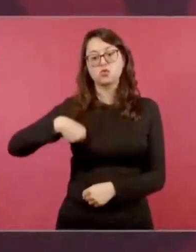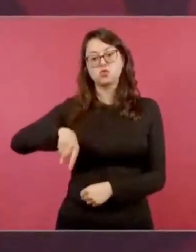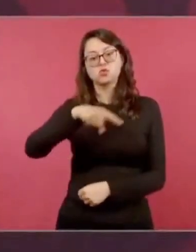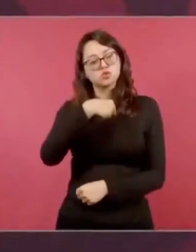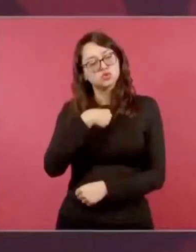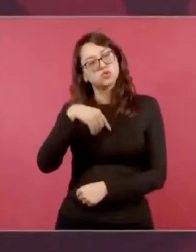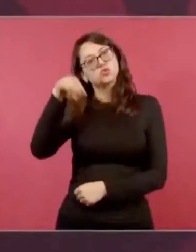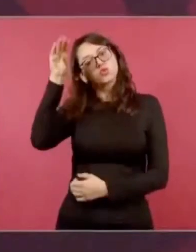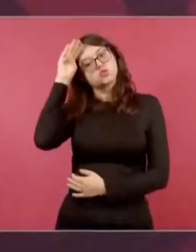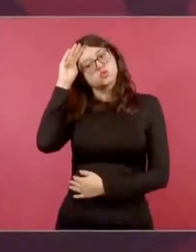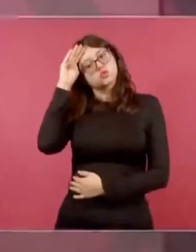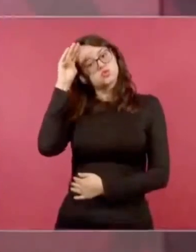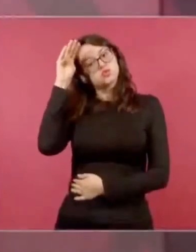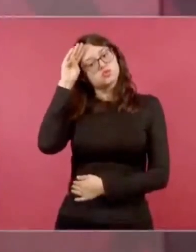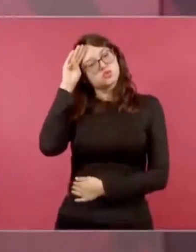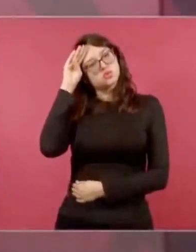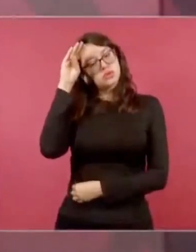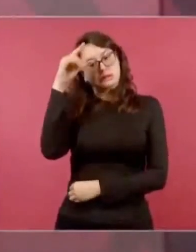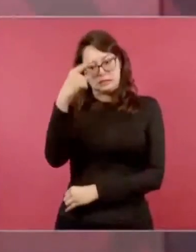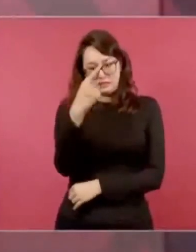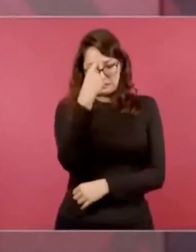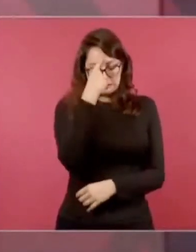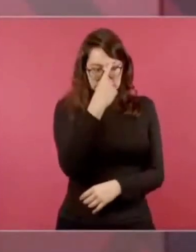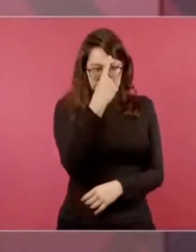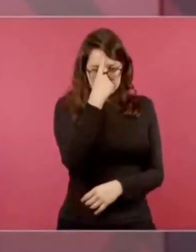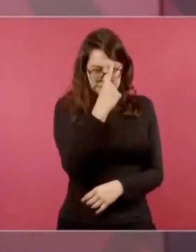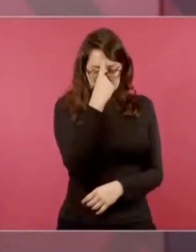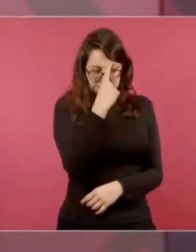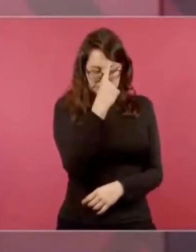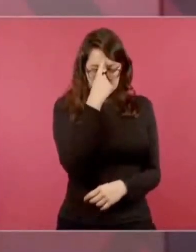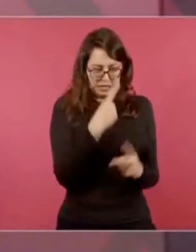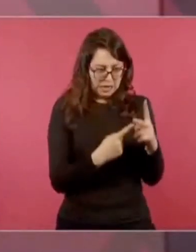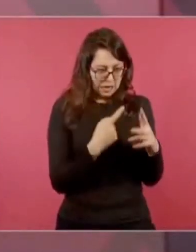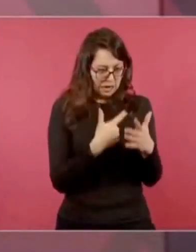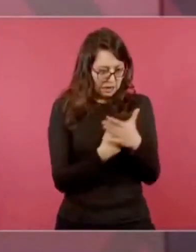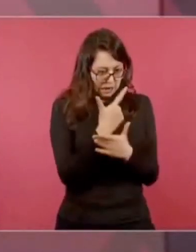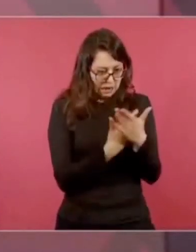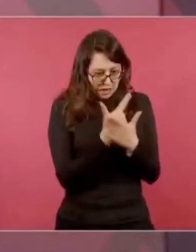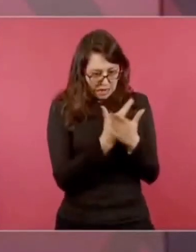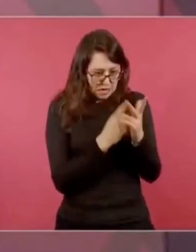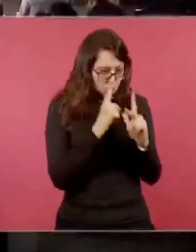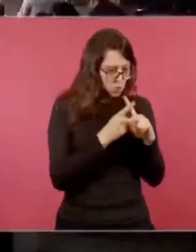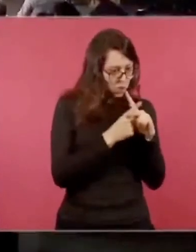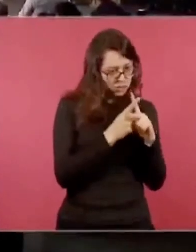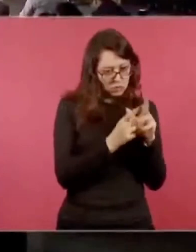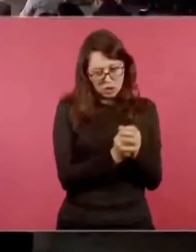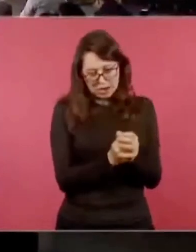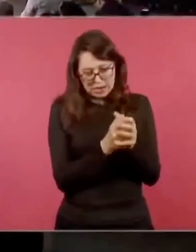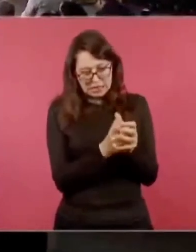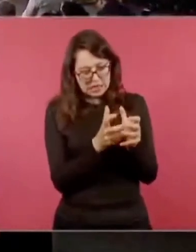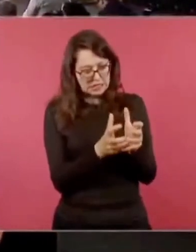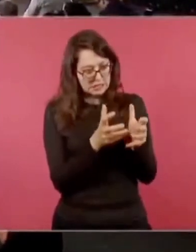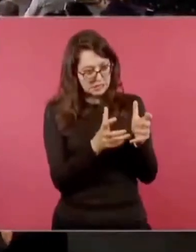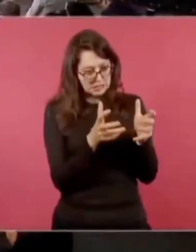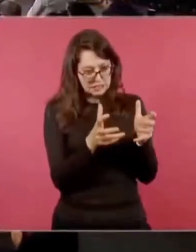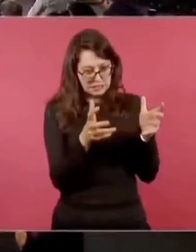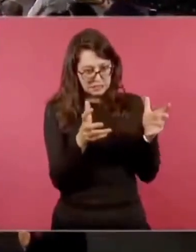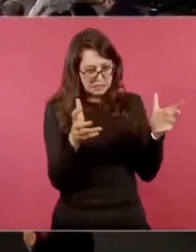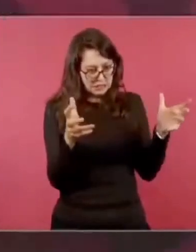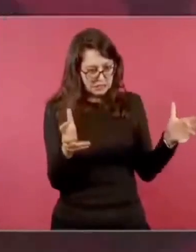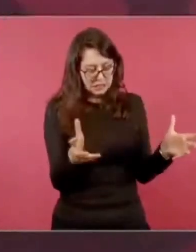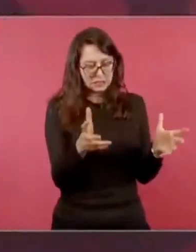tecnocrática de medirlo todo en función de indicadores de crecimiento que